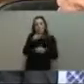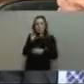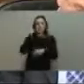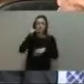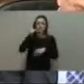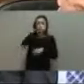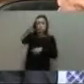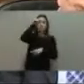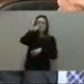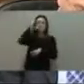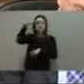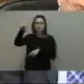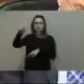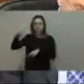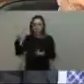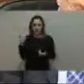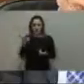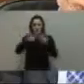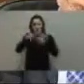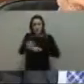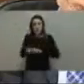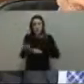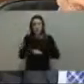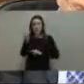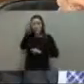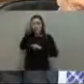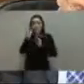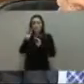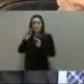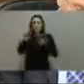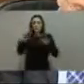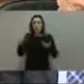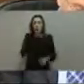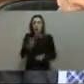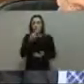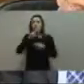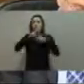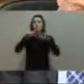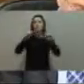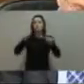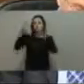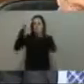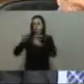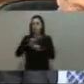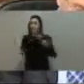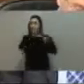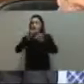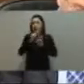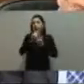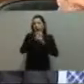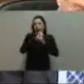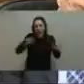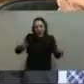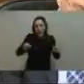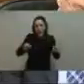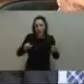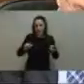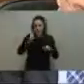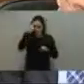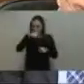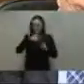dedocracia. Y su ocurrencia fue decir que iban a defender al Principado, aun a sabiendas de lo ciertas que